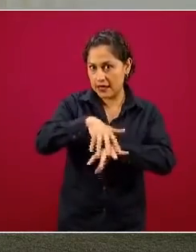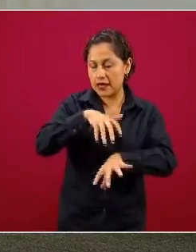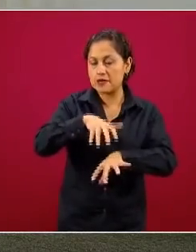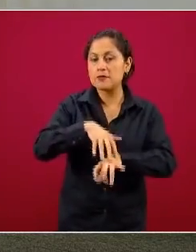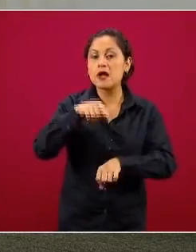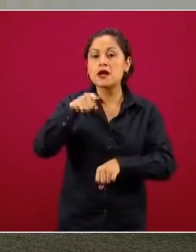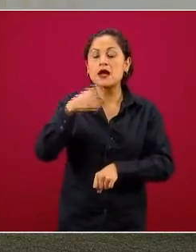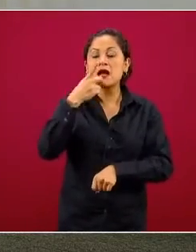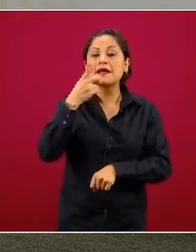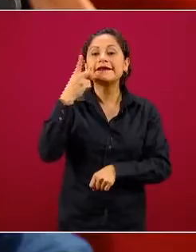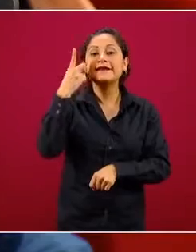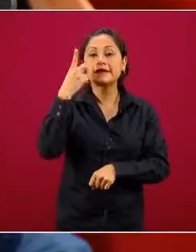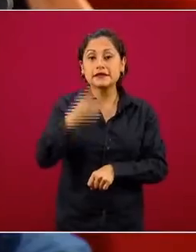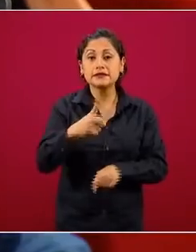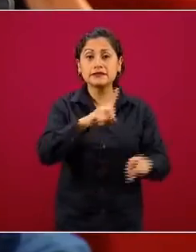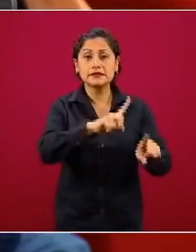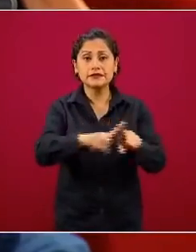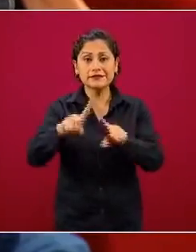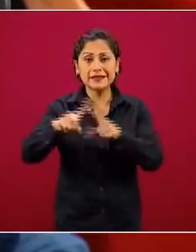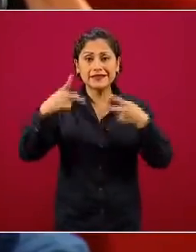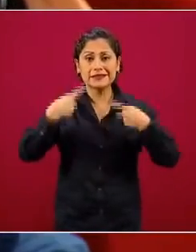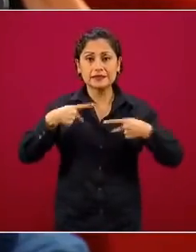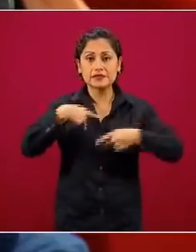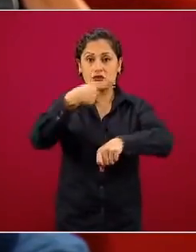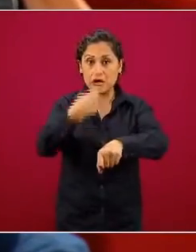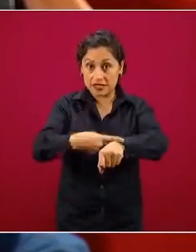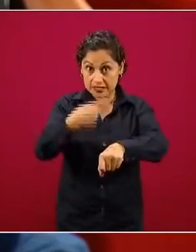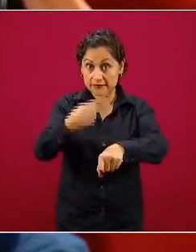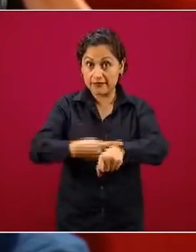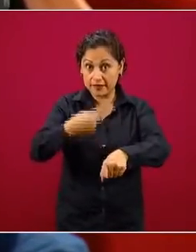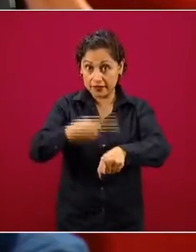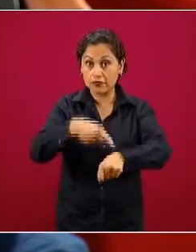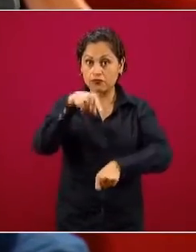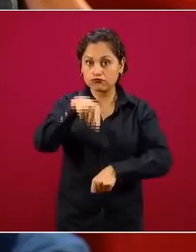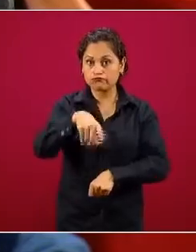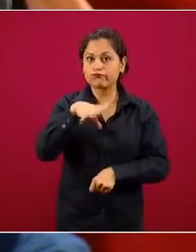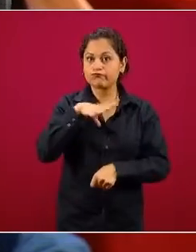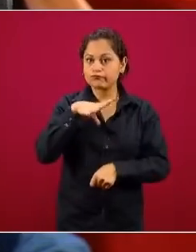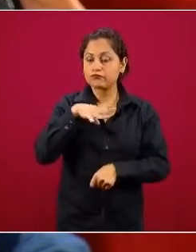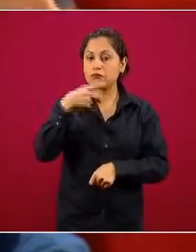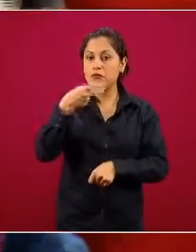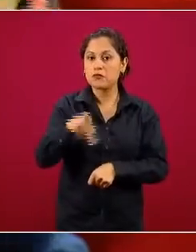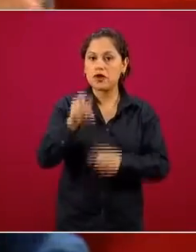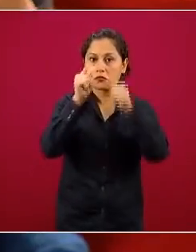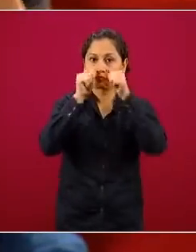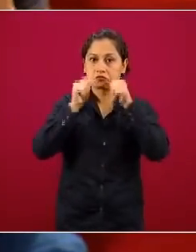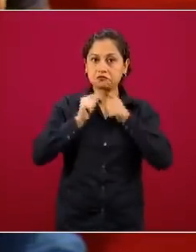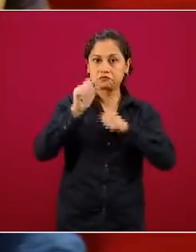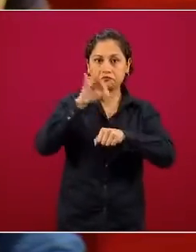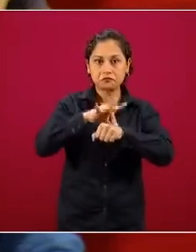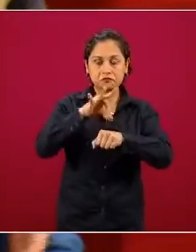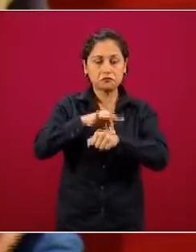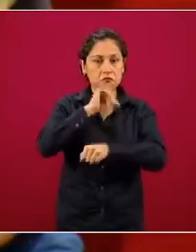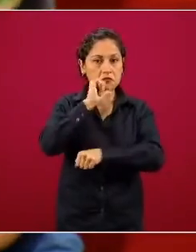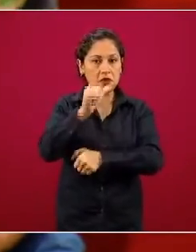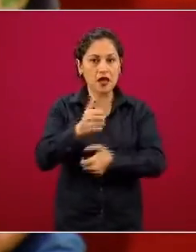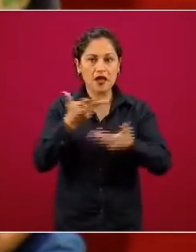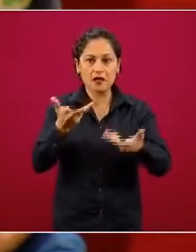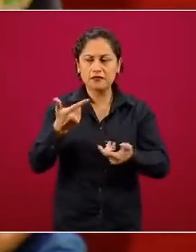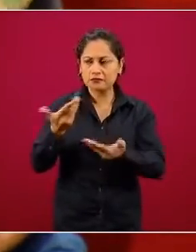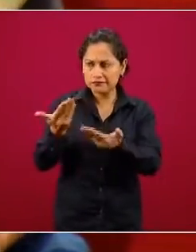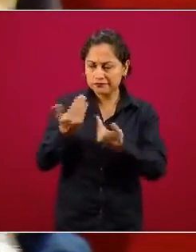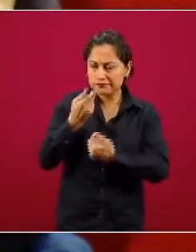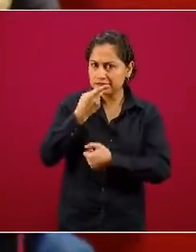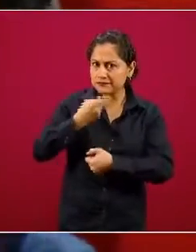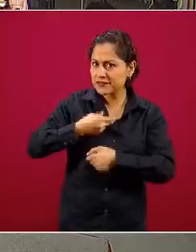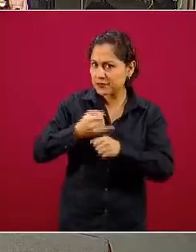hay varias personas infectadas por COVID y que no están recibiendo esta atención. Entonces, saber qué informe se tiene ante el caso,